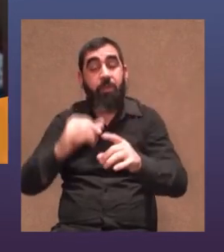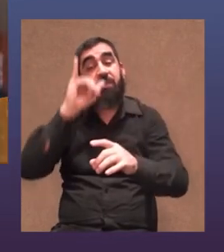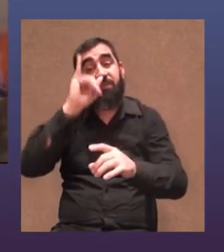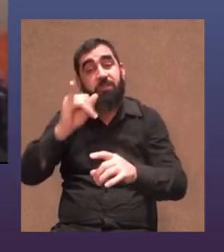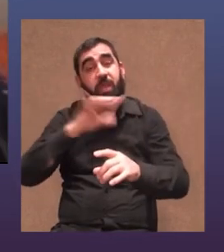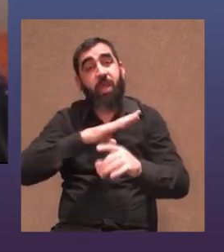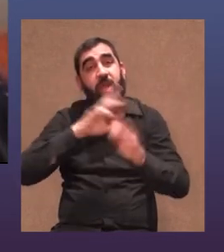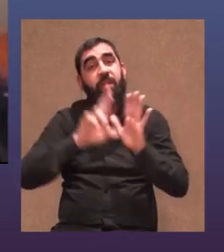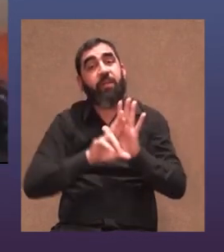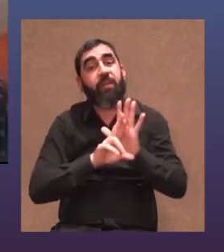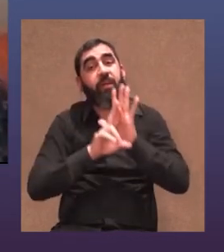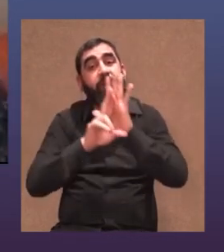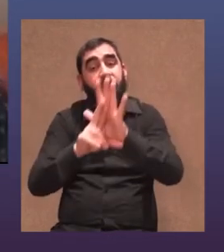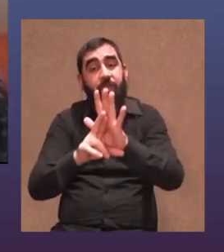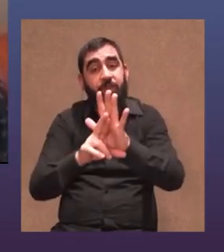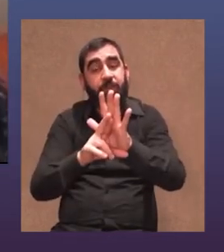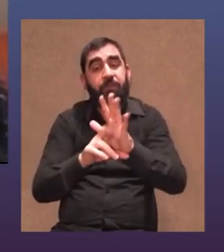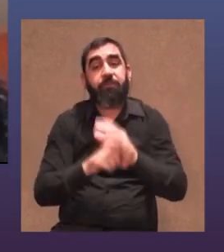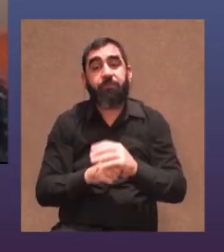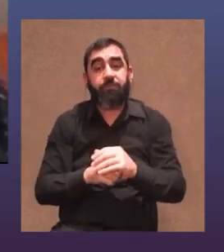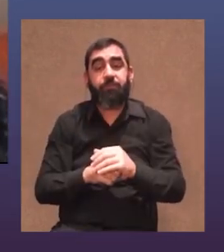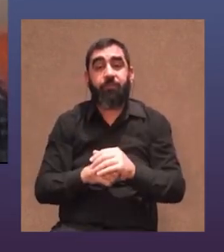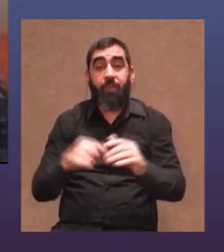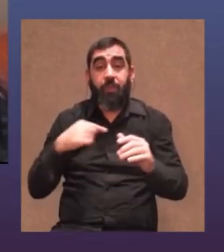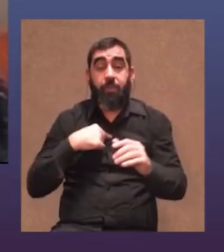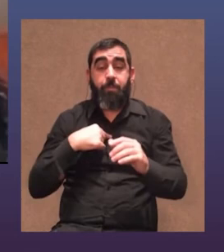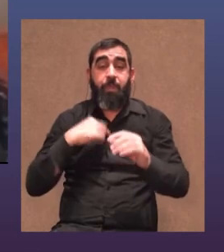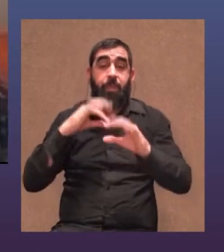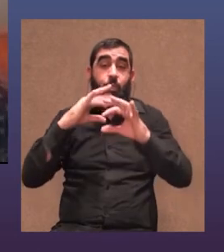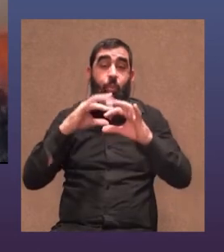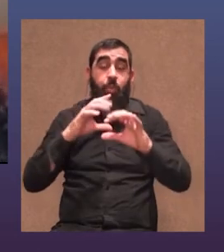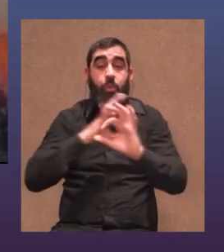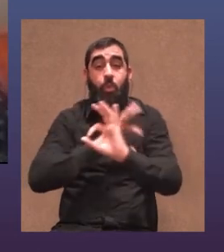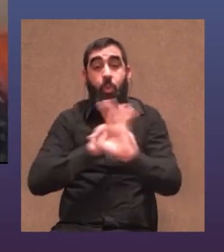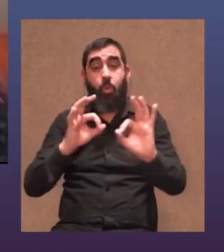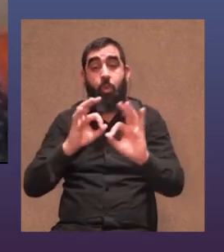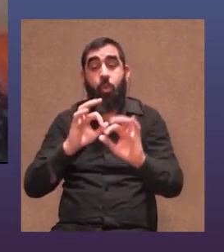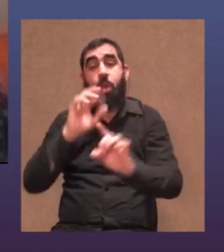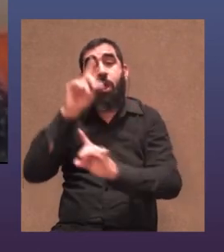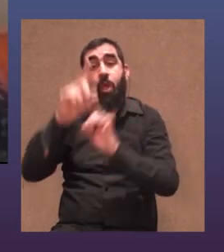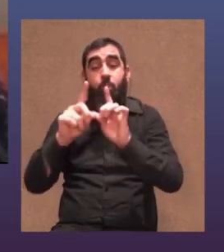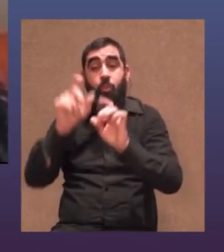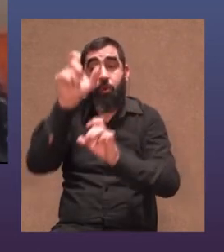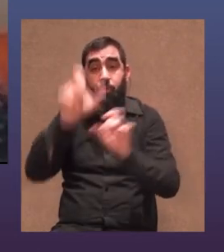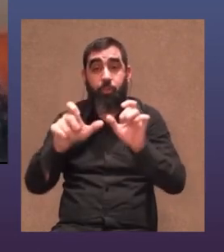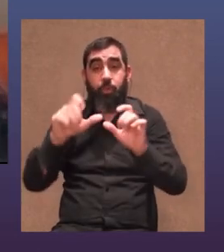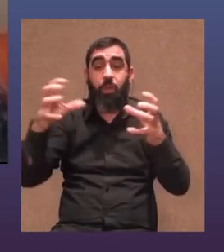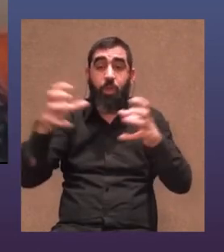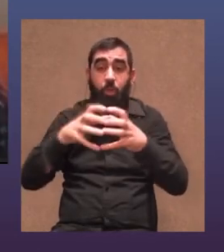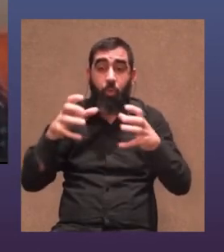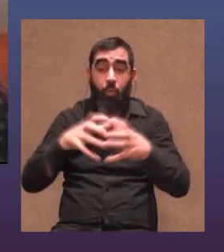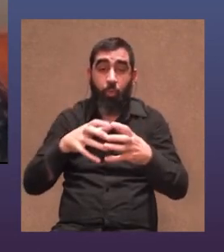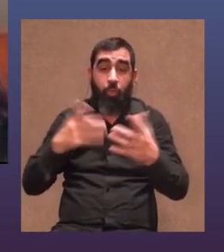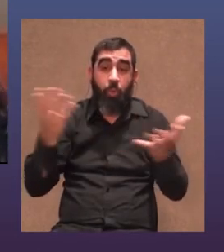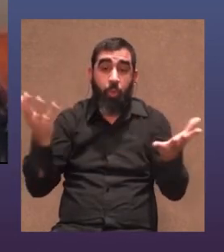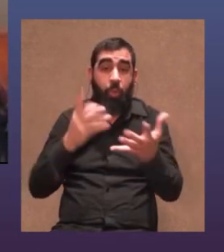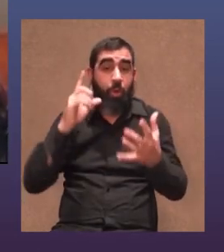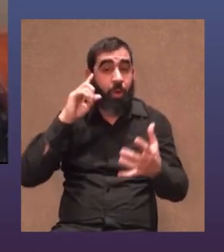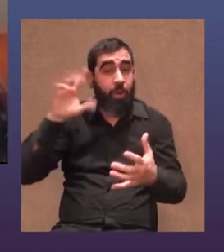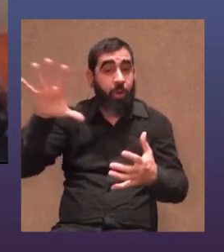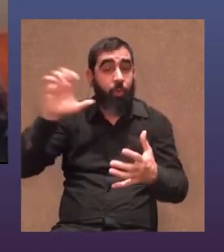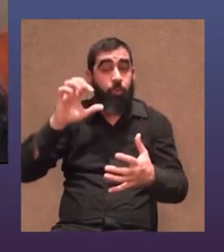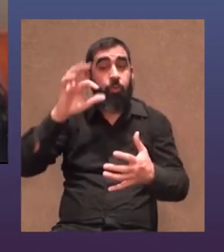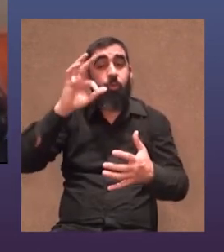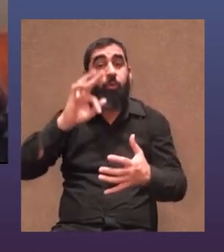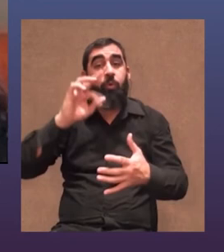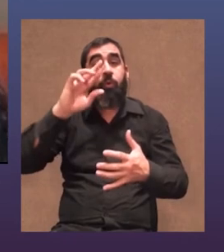referentes de mi instrumento o de tal o cual orquesta. Ahora estoy escuchando mucho la de Frankfurt,